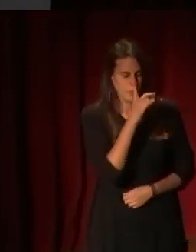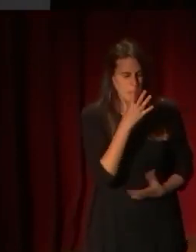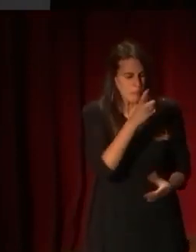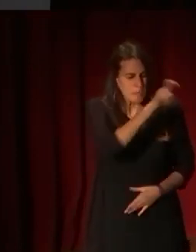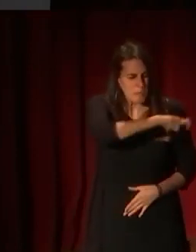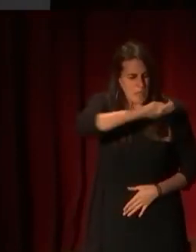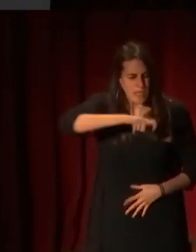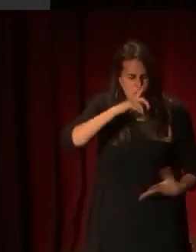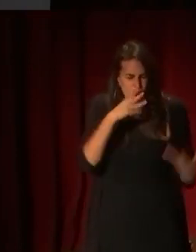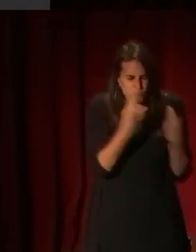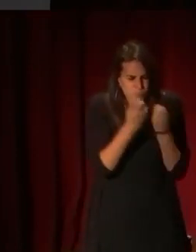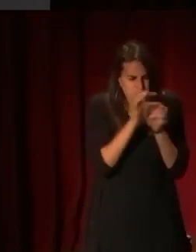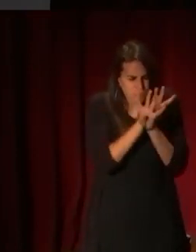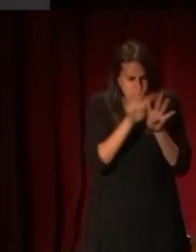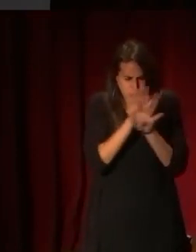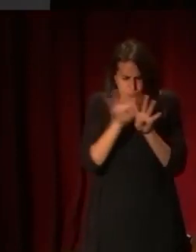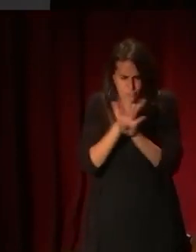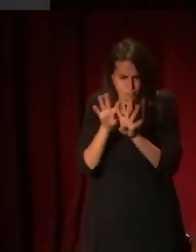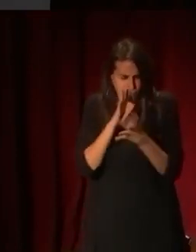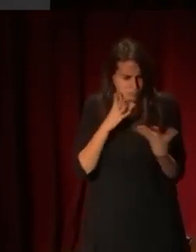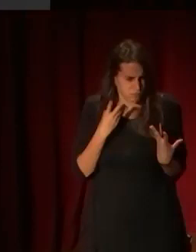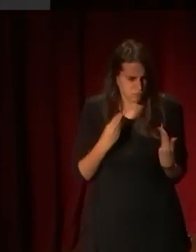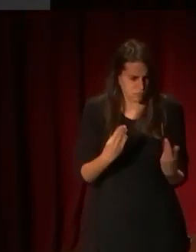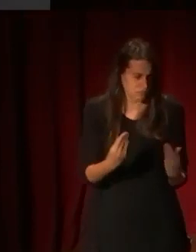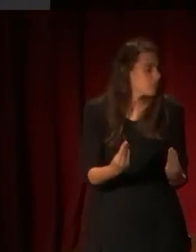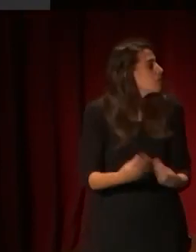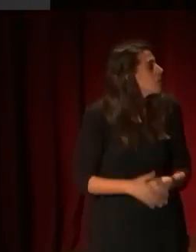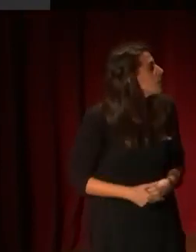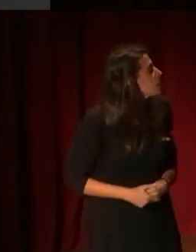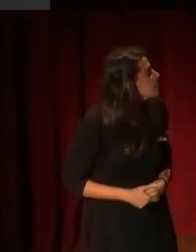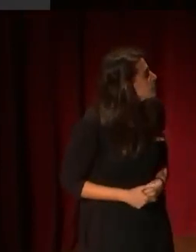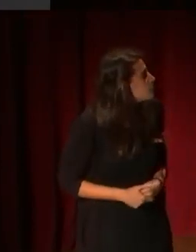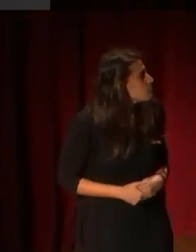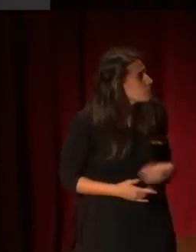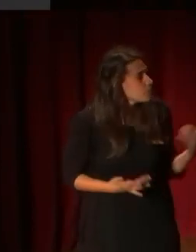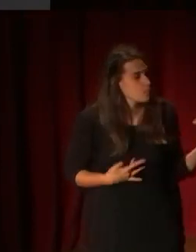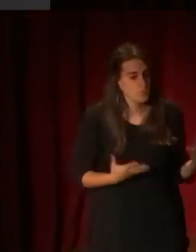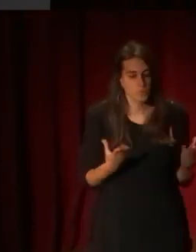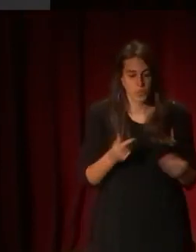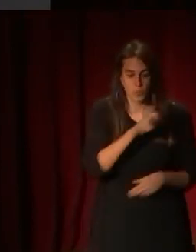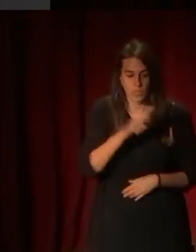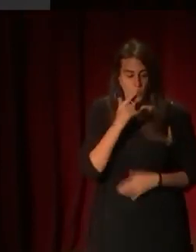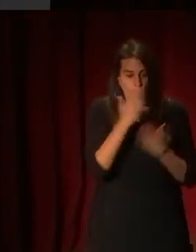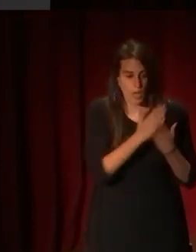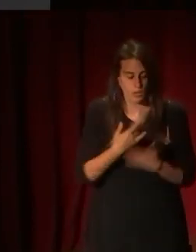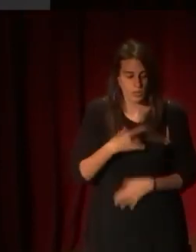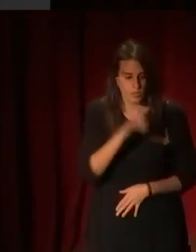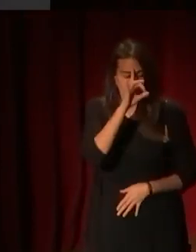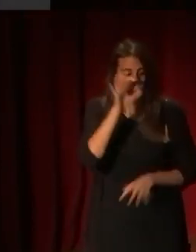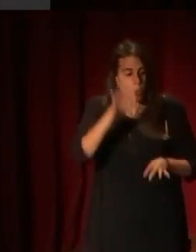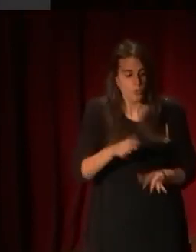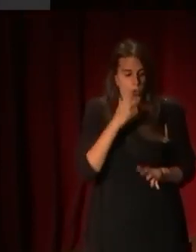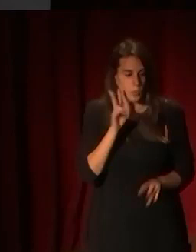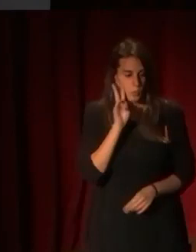personas que se agolpaban en los balcones esa regularidad que tanto asombró a los cronistas tenemos aquí el balcón real